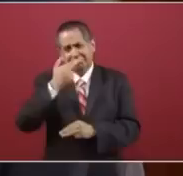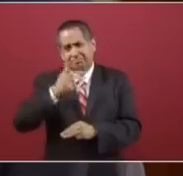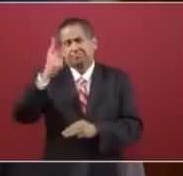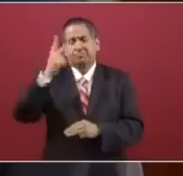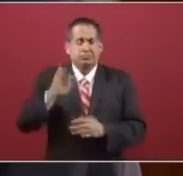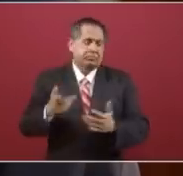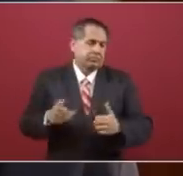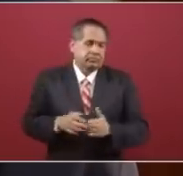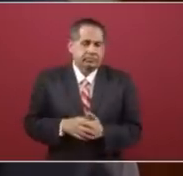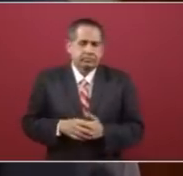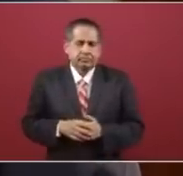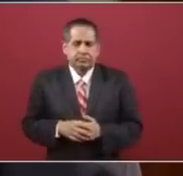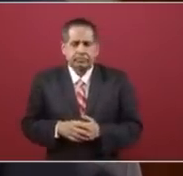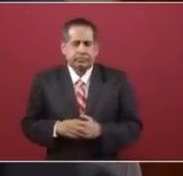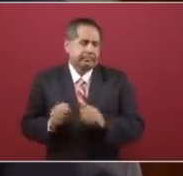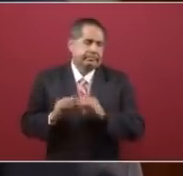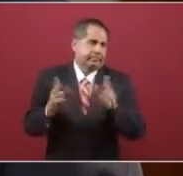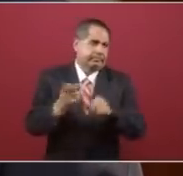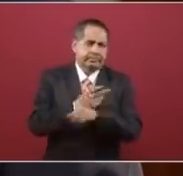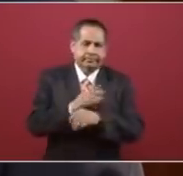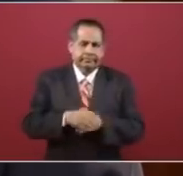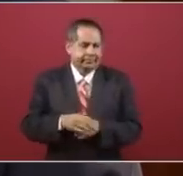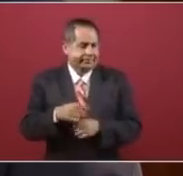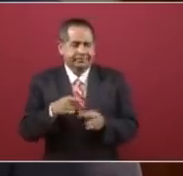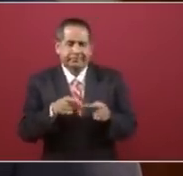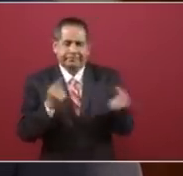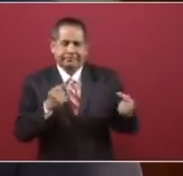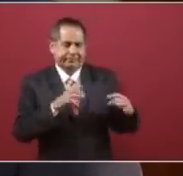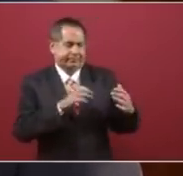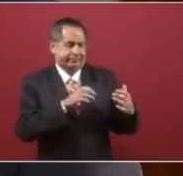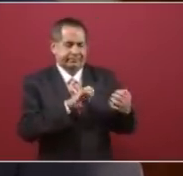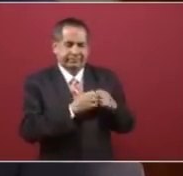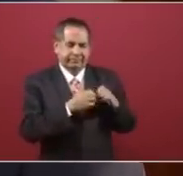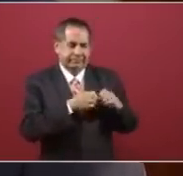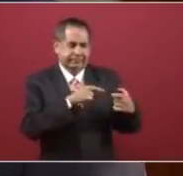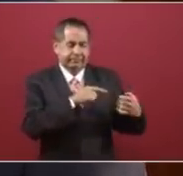Lo que pasa, pues, que nuestros adversarios